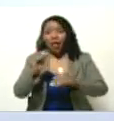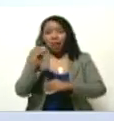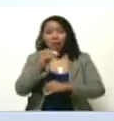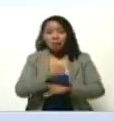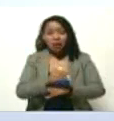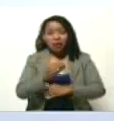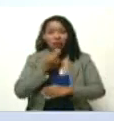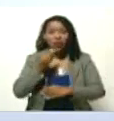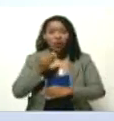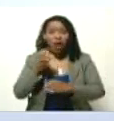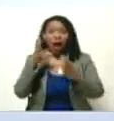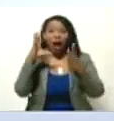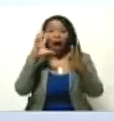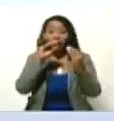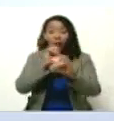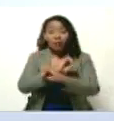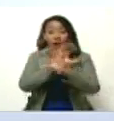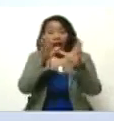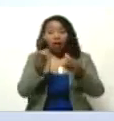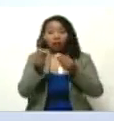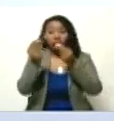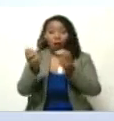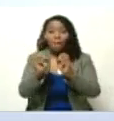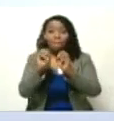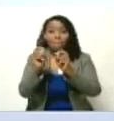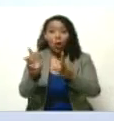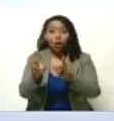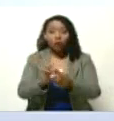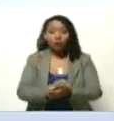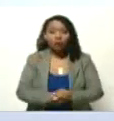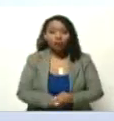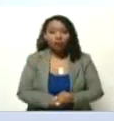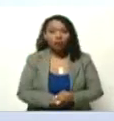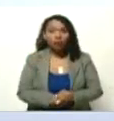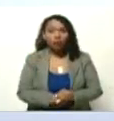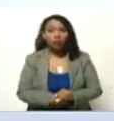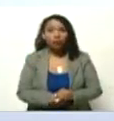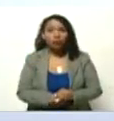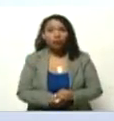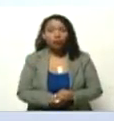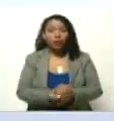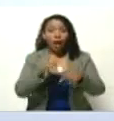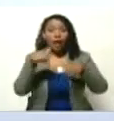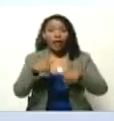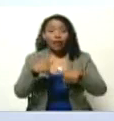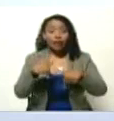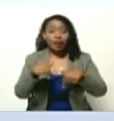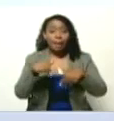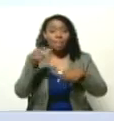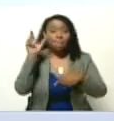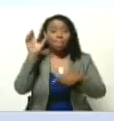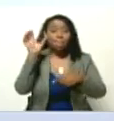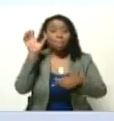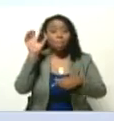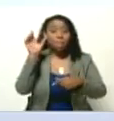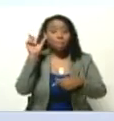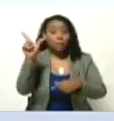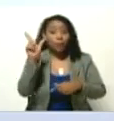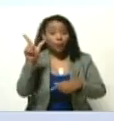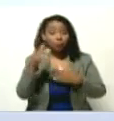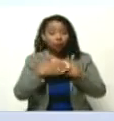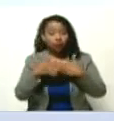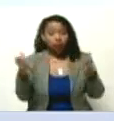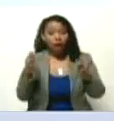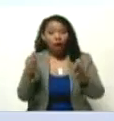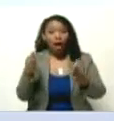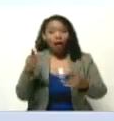claro, que le den oportunidades. Y este partido lo hace. El comandante Chávez le abrió las puertas a